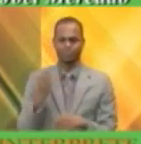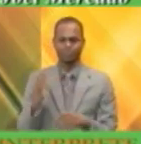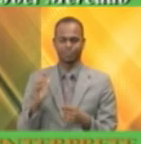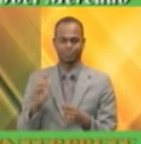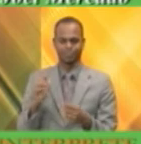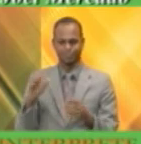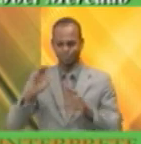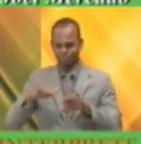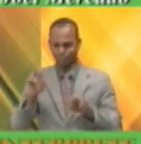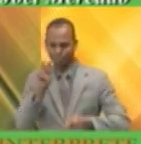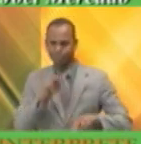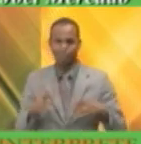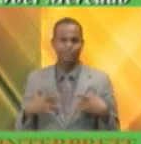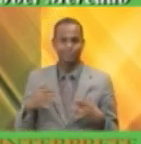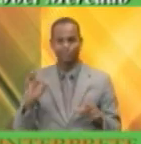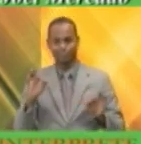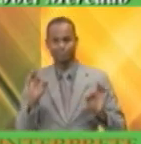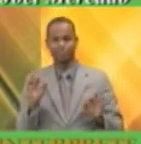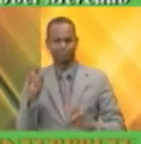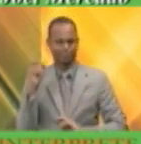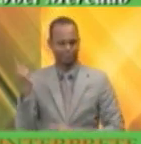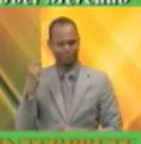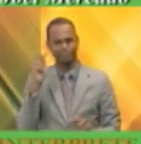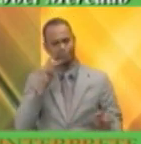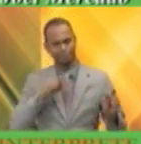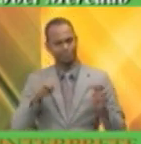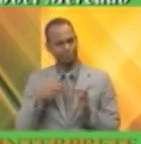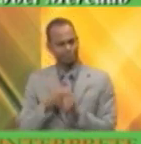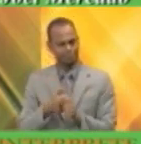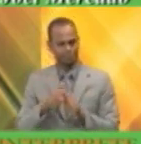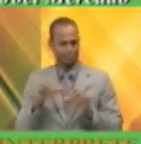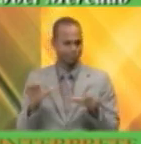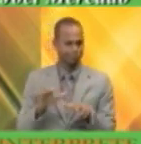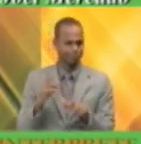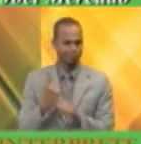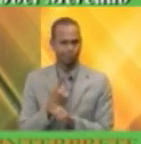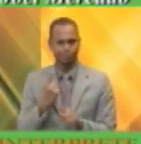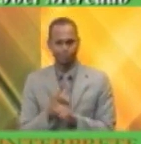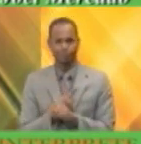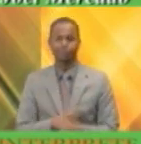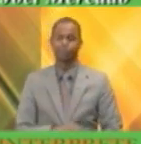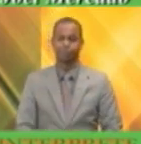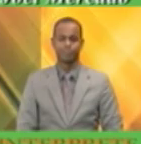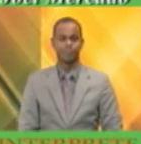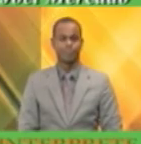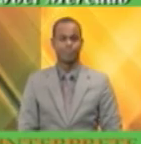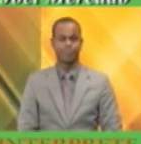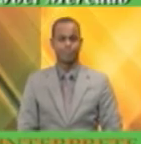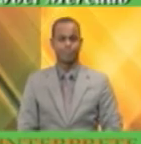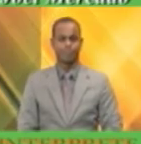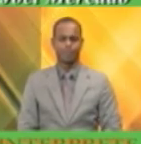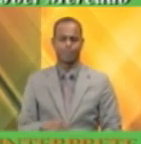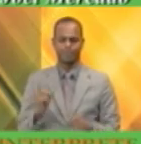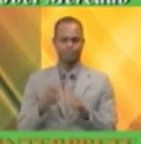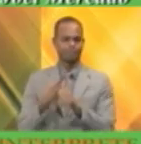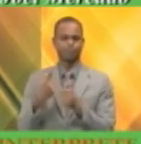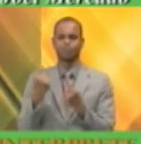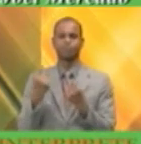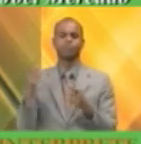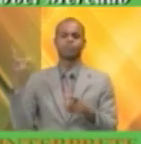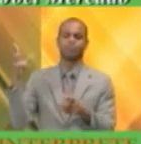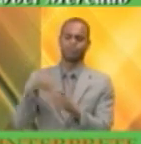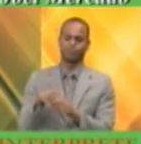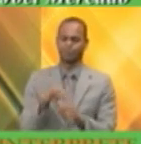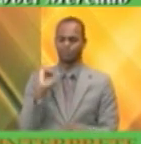Y evidentemente que estamos dándole seguimiento porque... La primera medalla es estar presente allá. Esa es